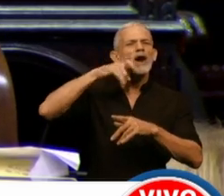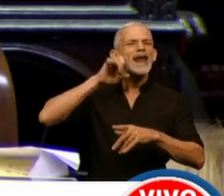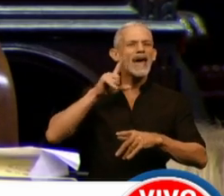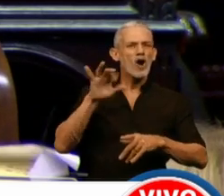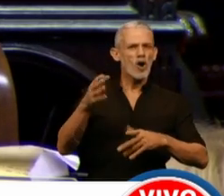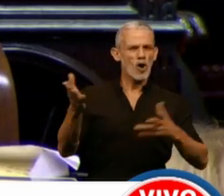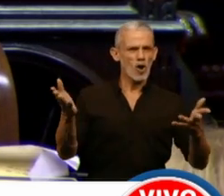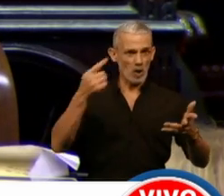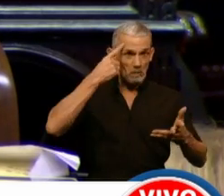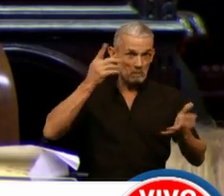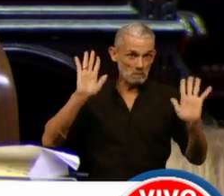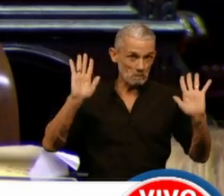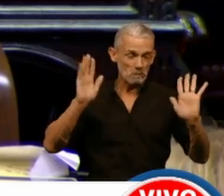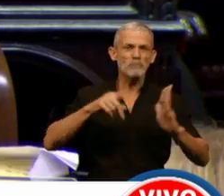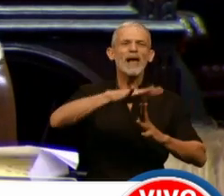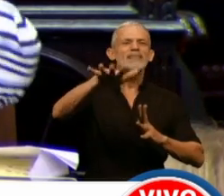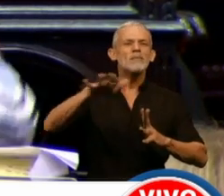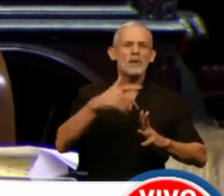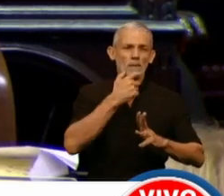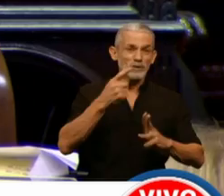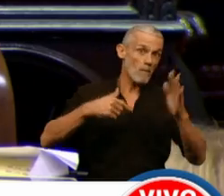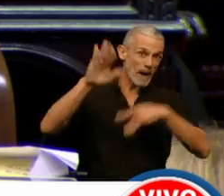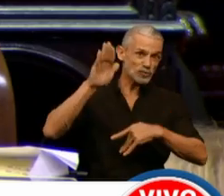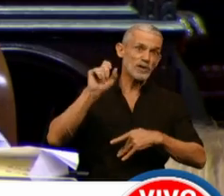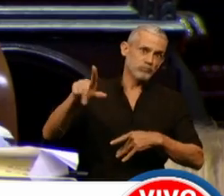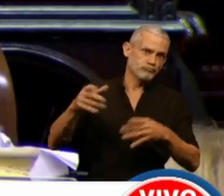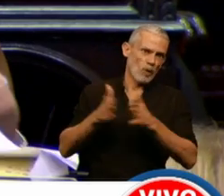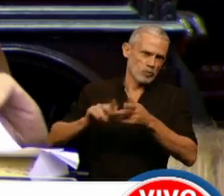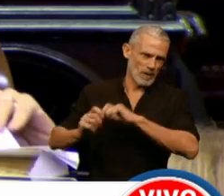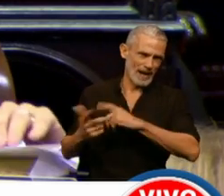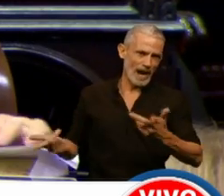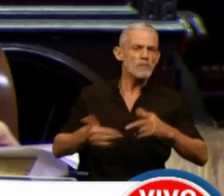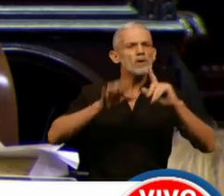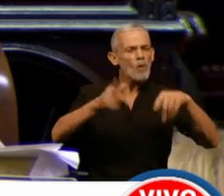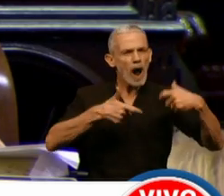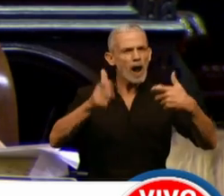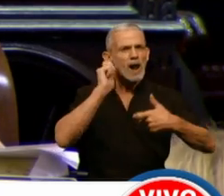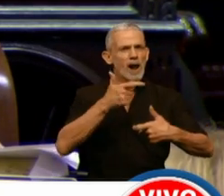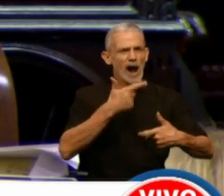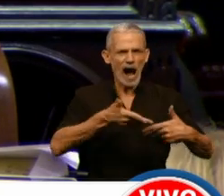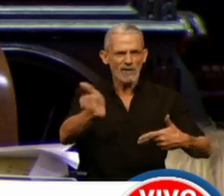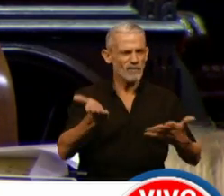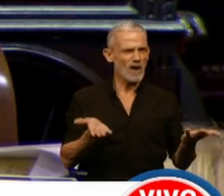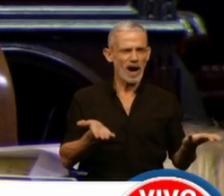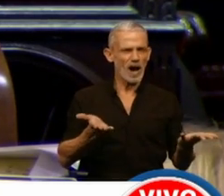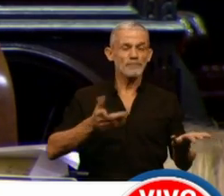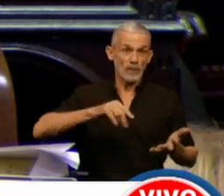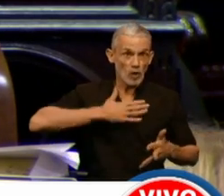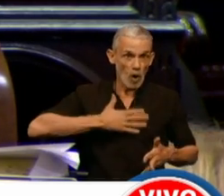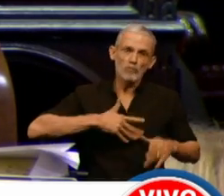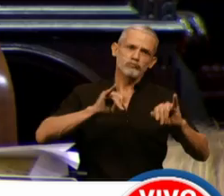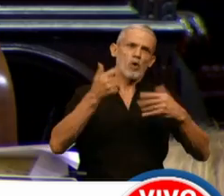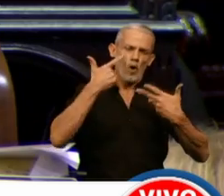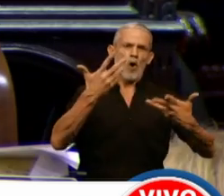como la mayoría del departamento de la provincia de mendoza entonces estamos contentos y por